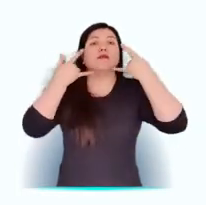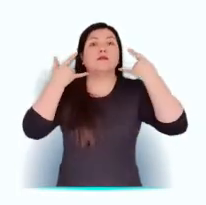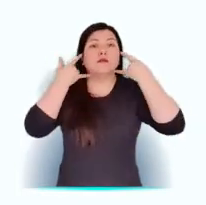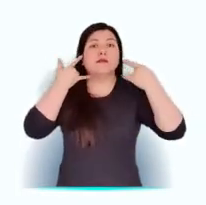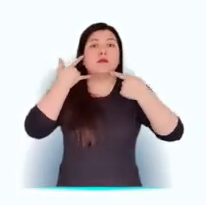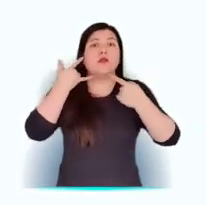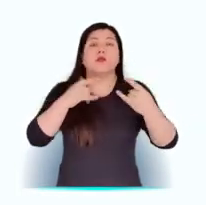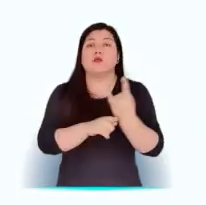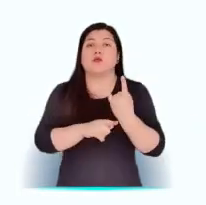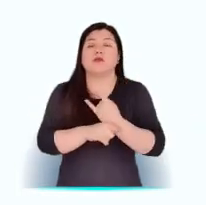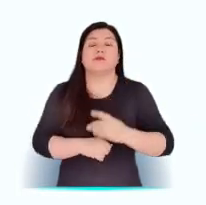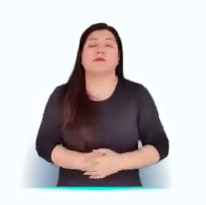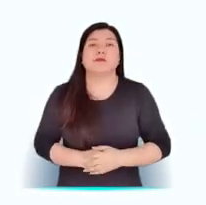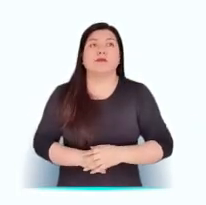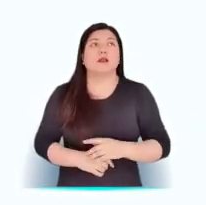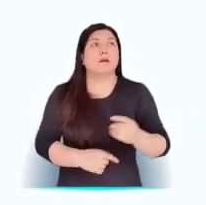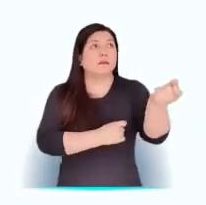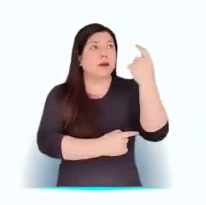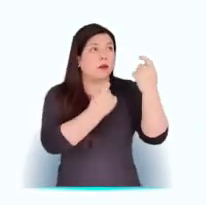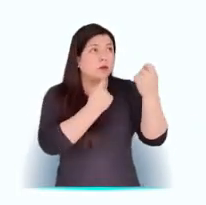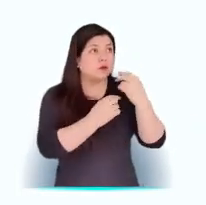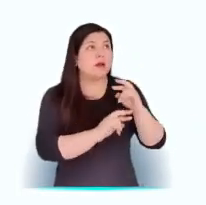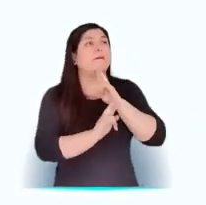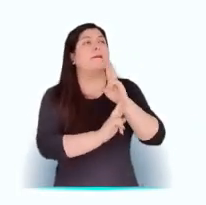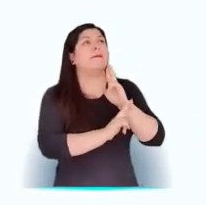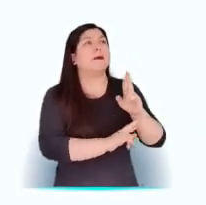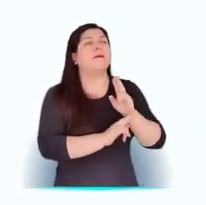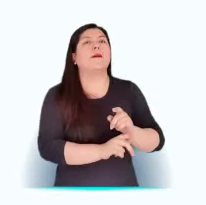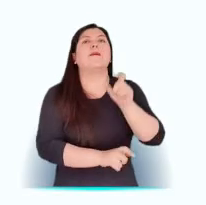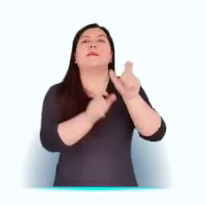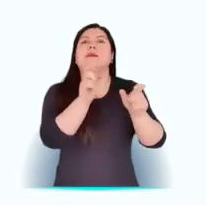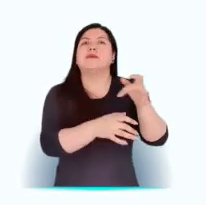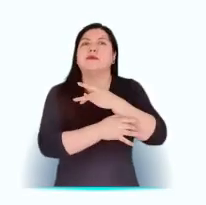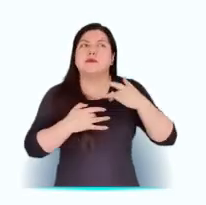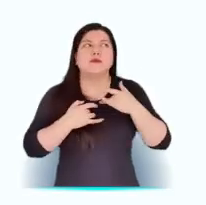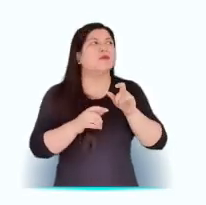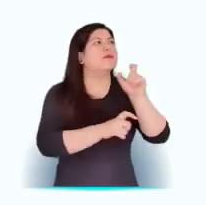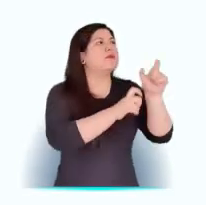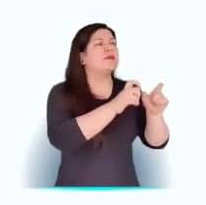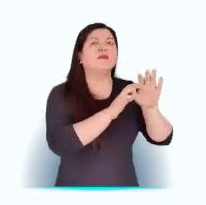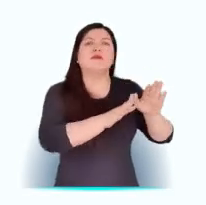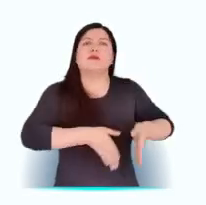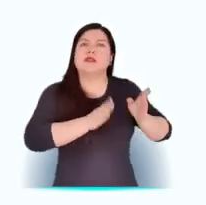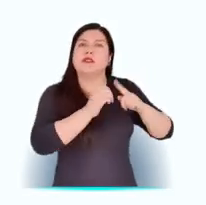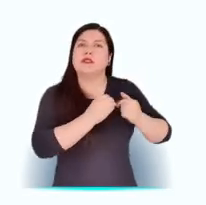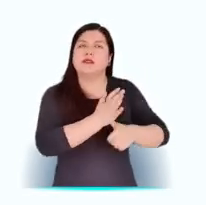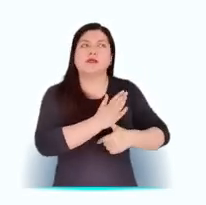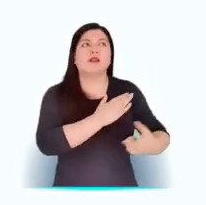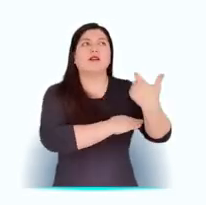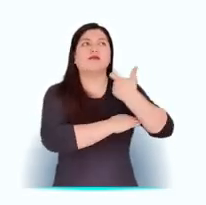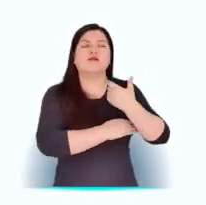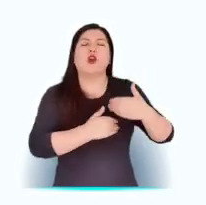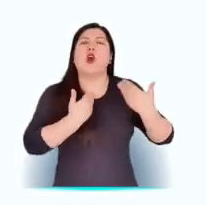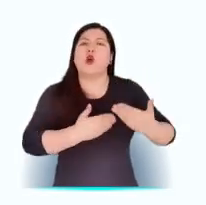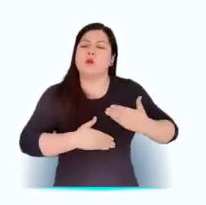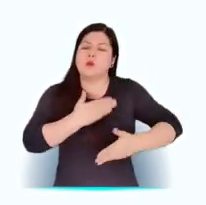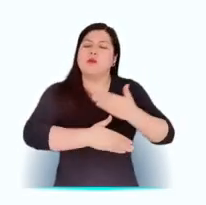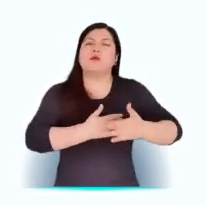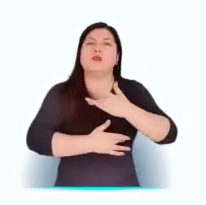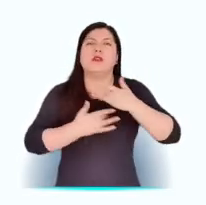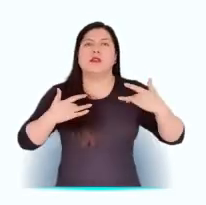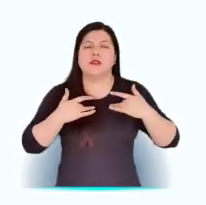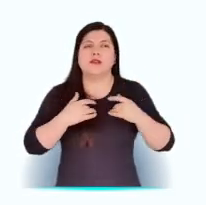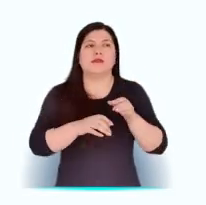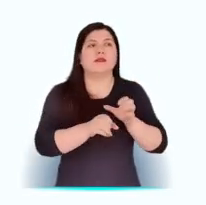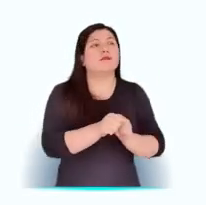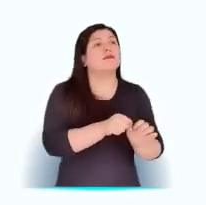permanente el tapabocas. Asimismo, deberán responder las preguntas realizadas por las autoridades de salud y los funcionarios de la registraduría para el seguimiento de las